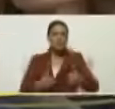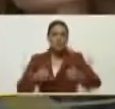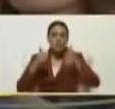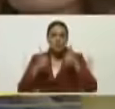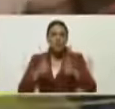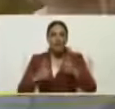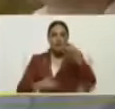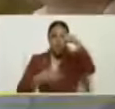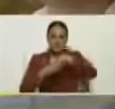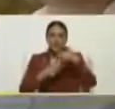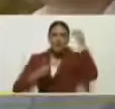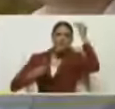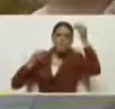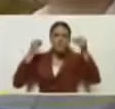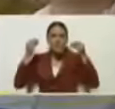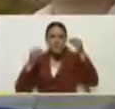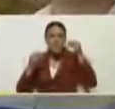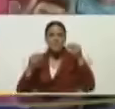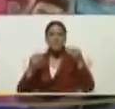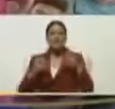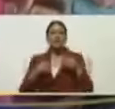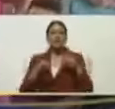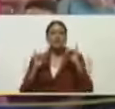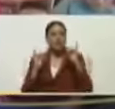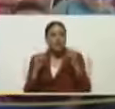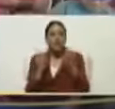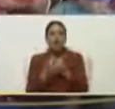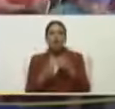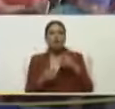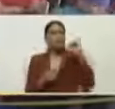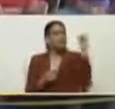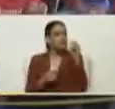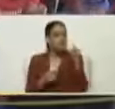zamorista bolivariano, sucrista,